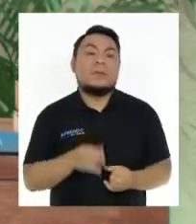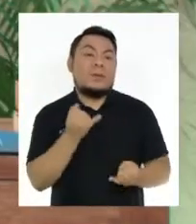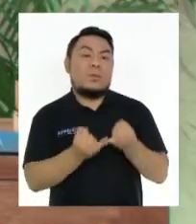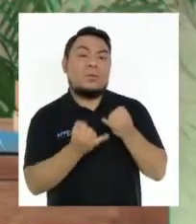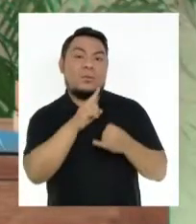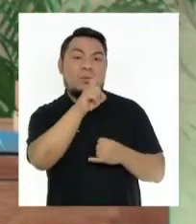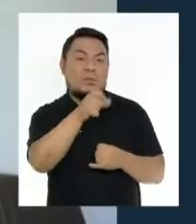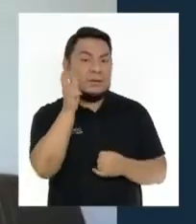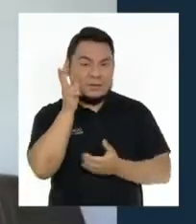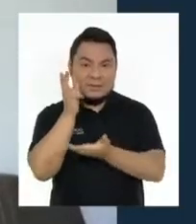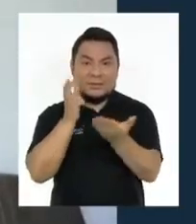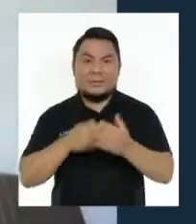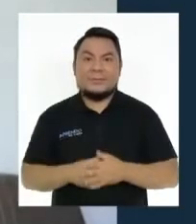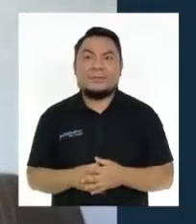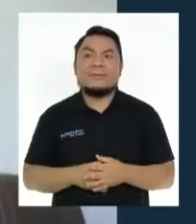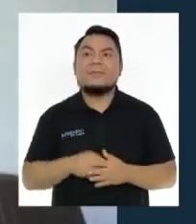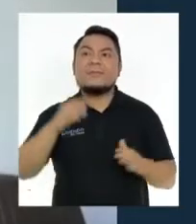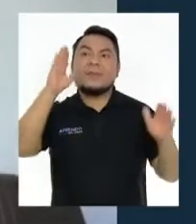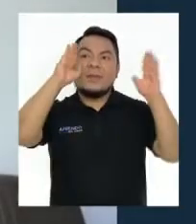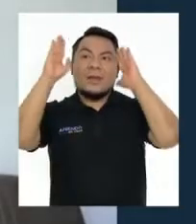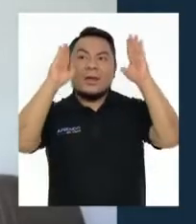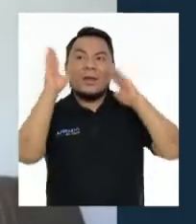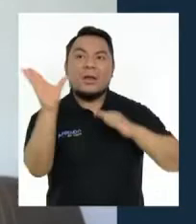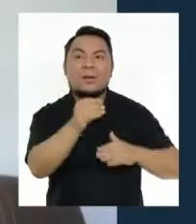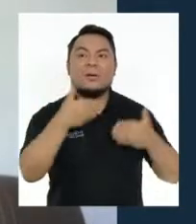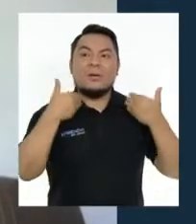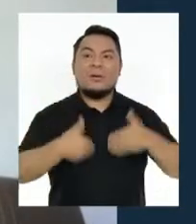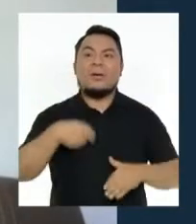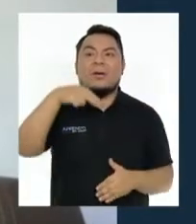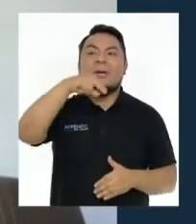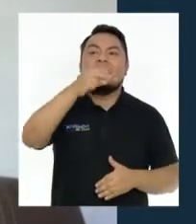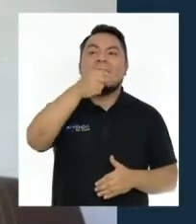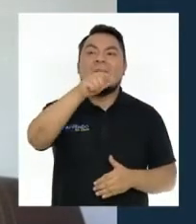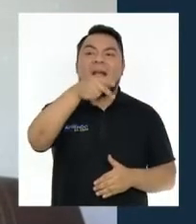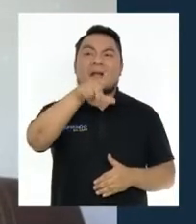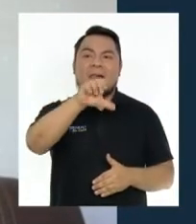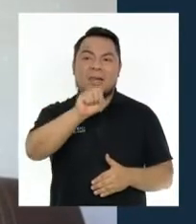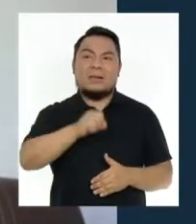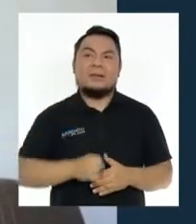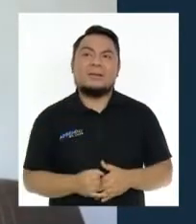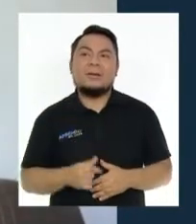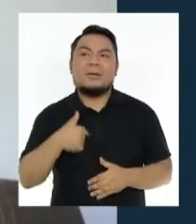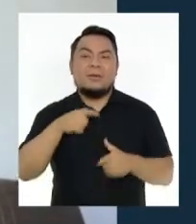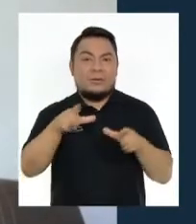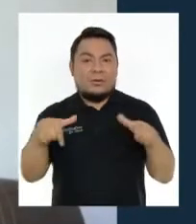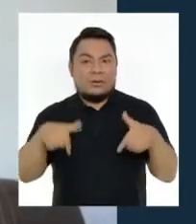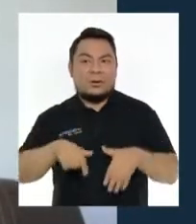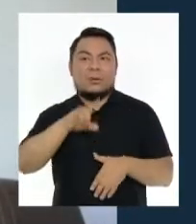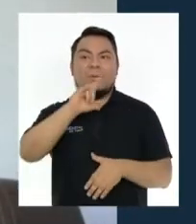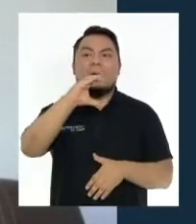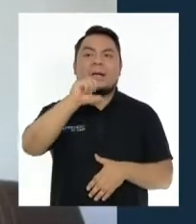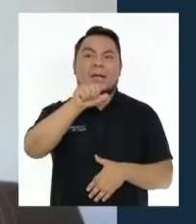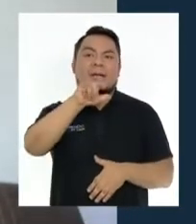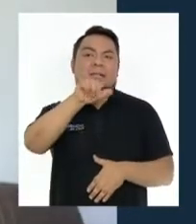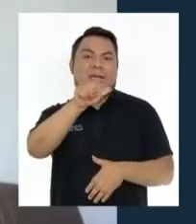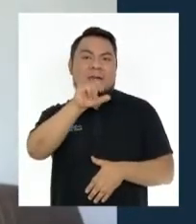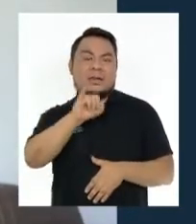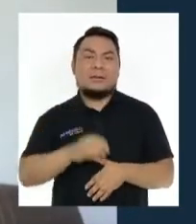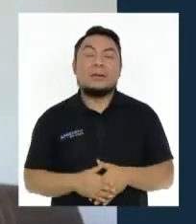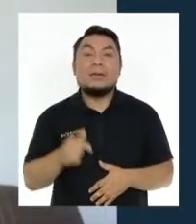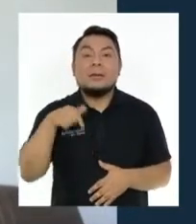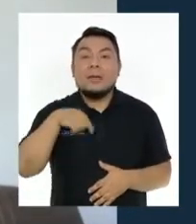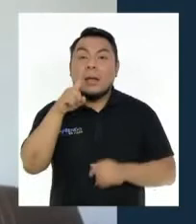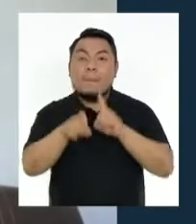Te escuchamos. Hola a todos y todas, soy Najali Arias de la región de Ucayali. Quisiera saber si la encuesta es la